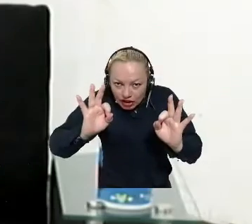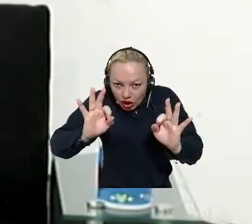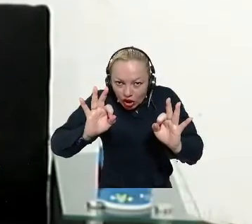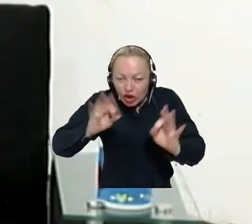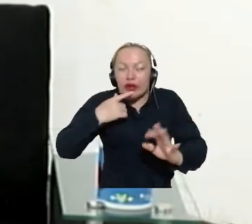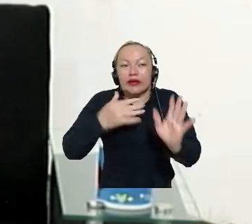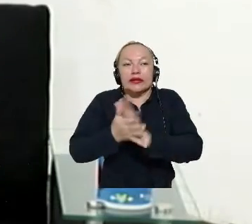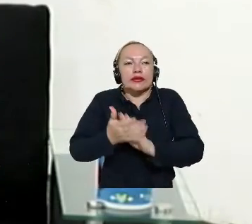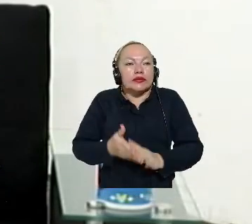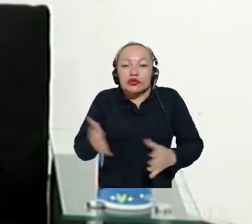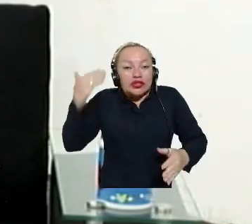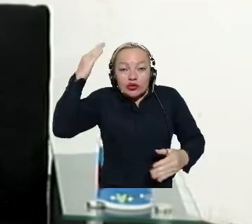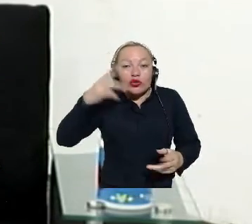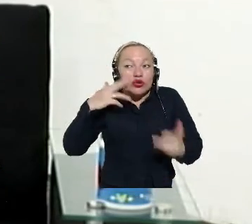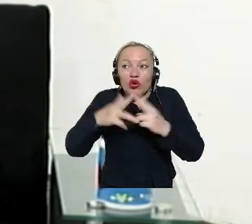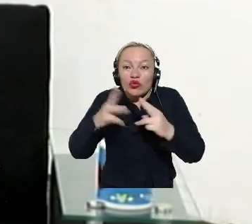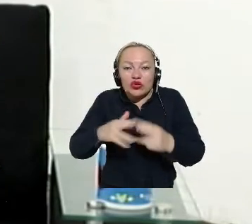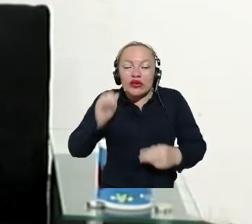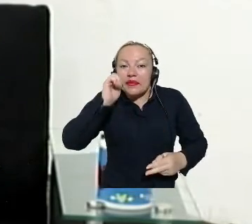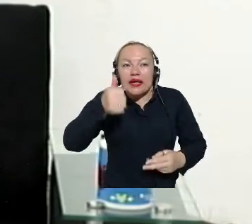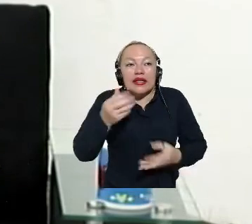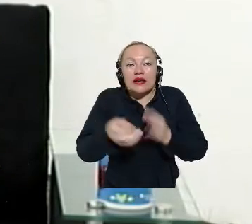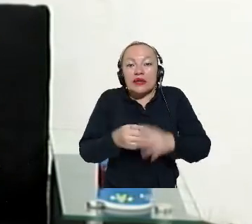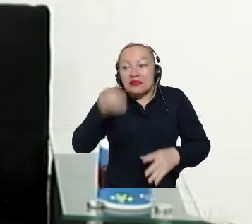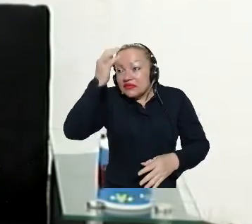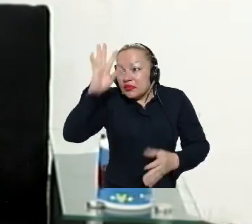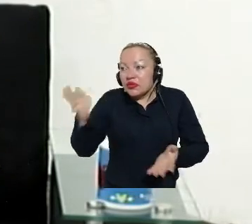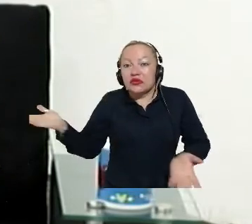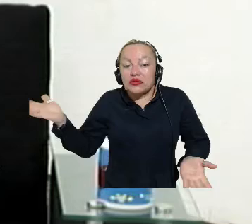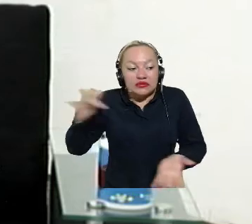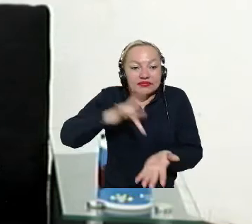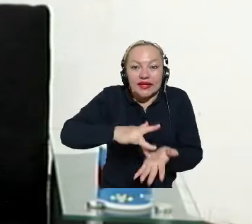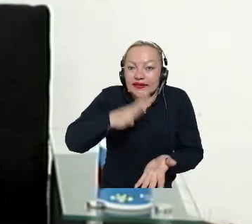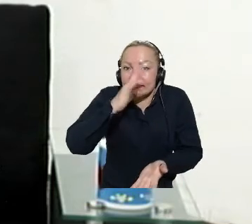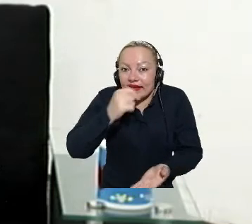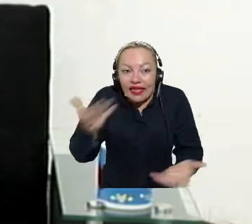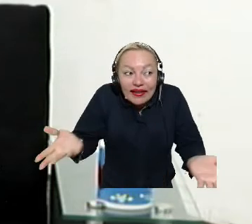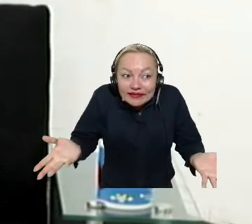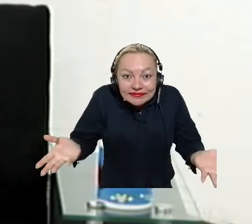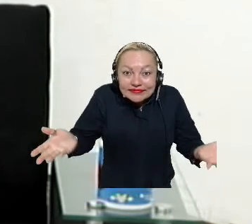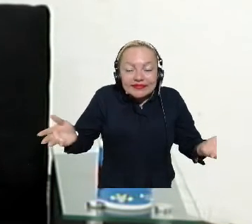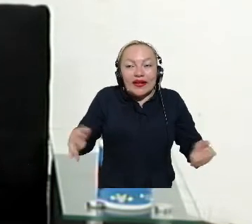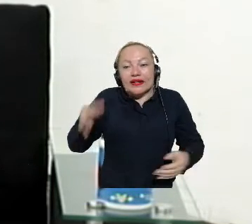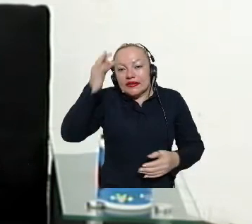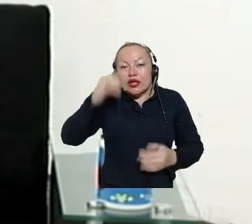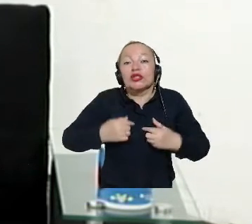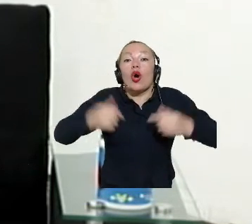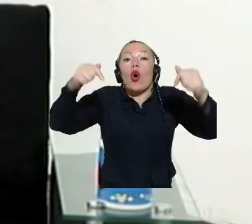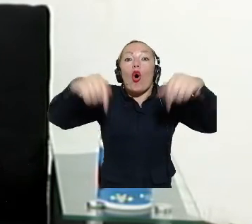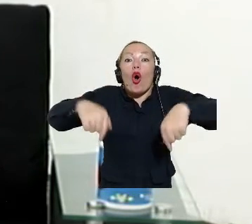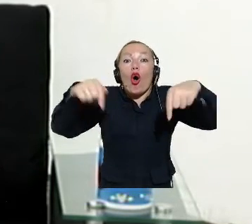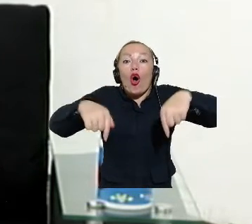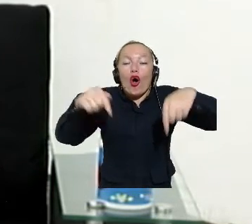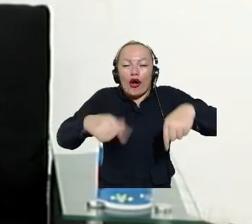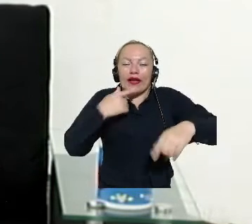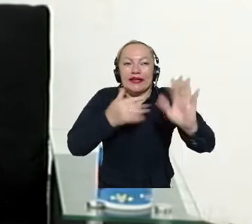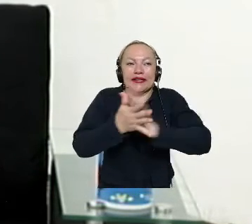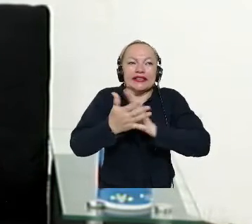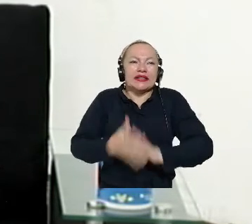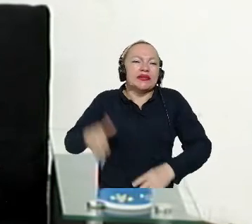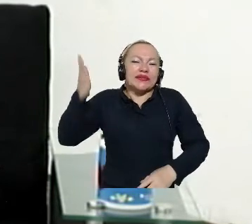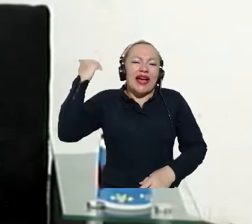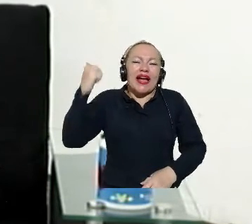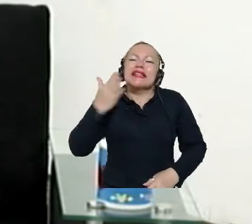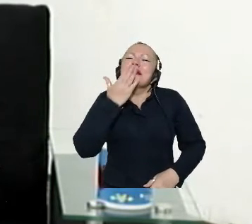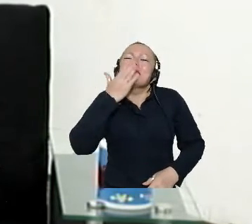no tú es. No sabes qué va a pasar mañana. Tal vez ya mañana no estés, ¿cierto? Uh-huh. Entonces es hoy. Es hoy, estamos en el ayer ya